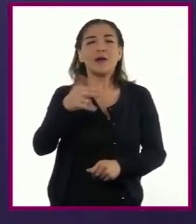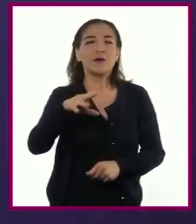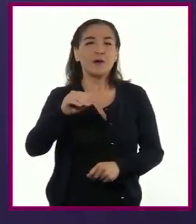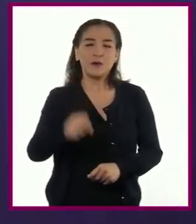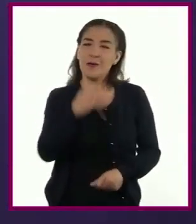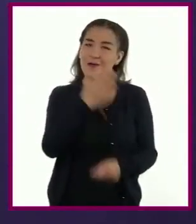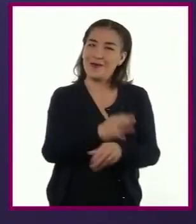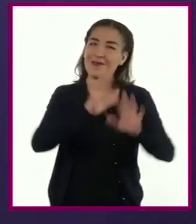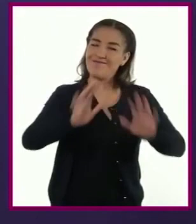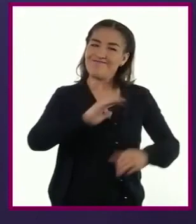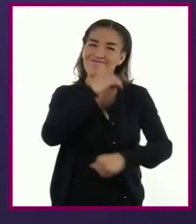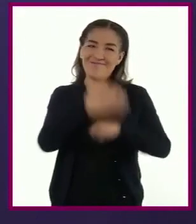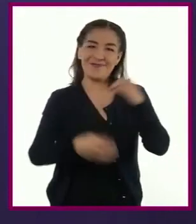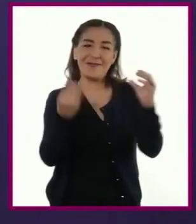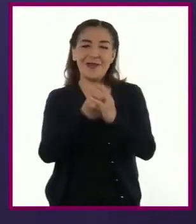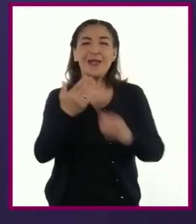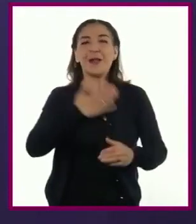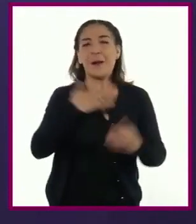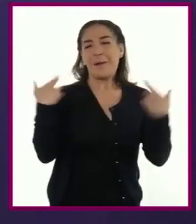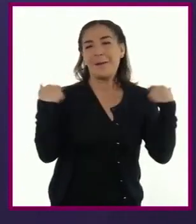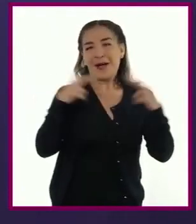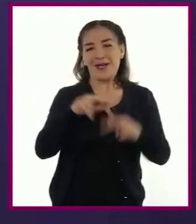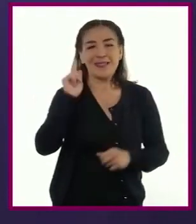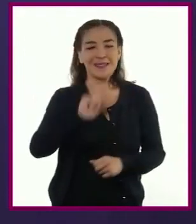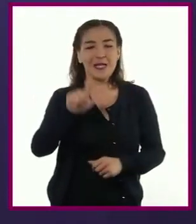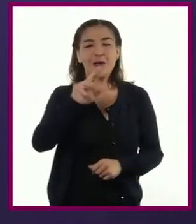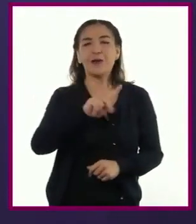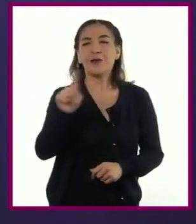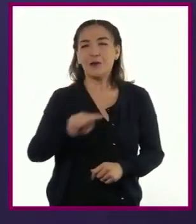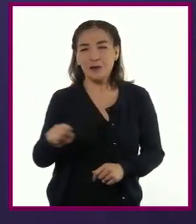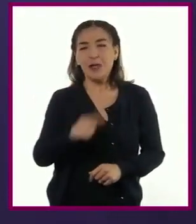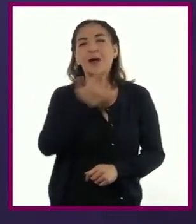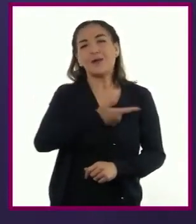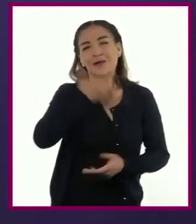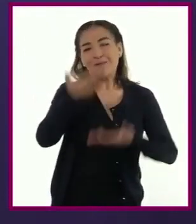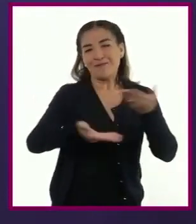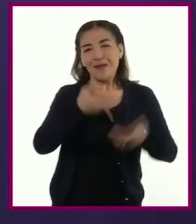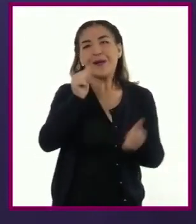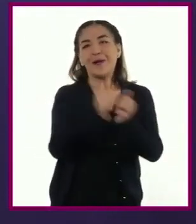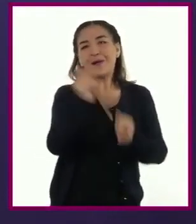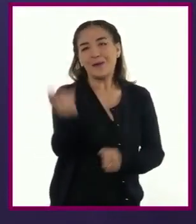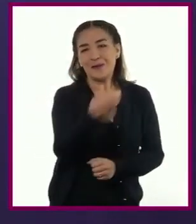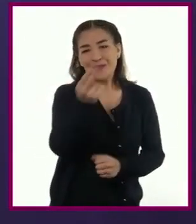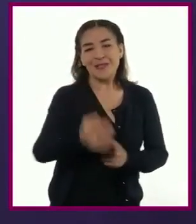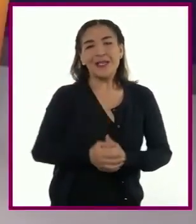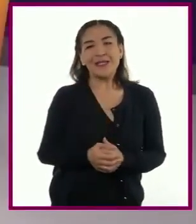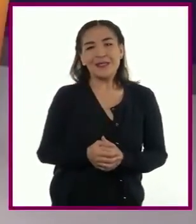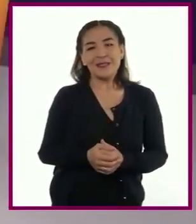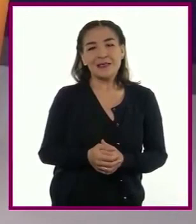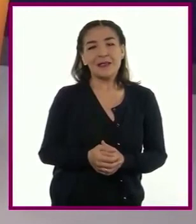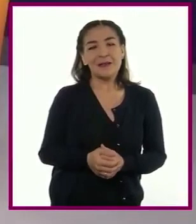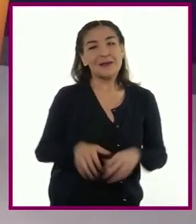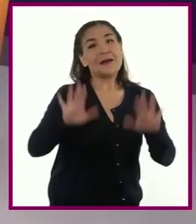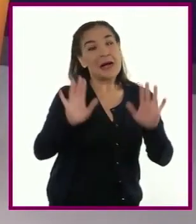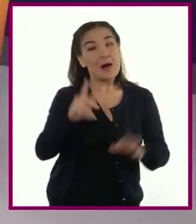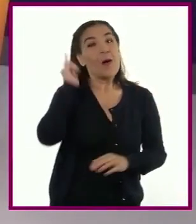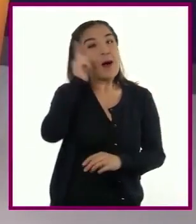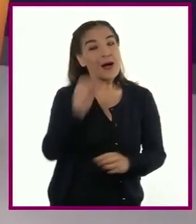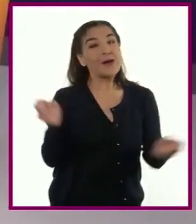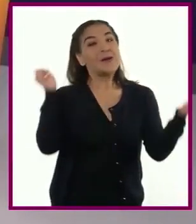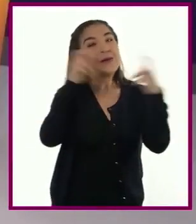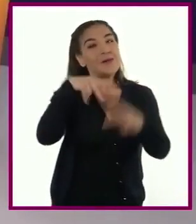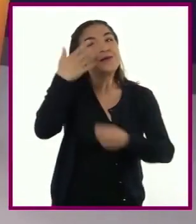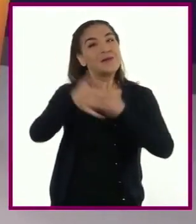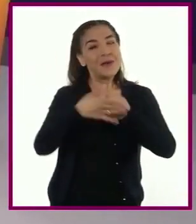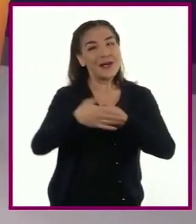terminado. Soy la maestra Luz Calderón. Fue un gusto compartir con todas y todos ustedes. Sé que nos encontraremos en una